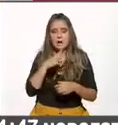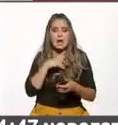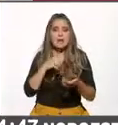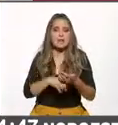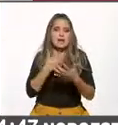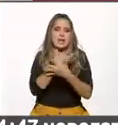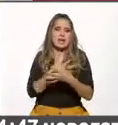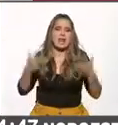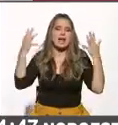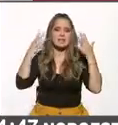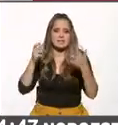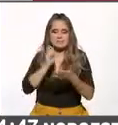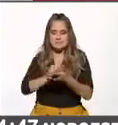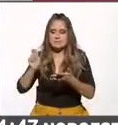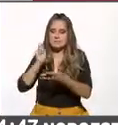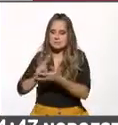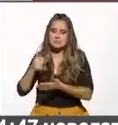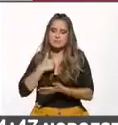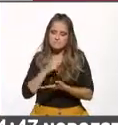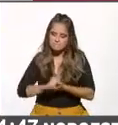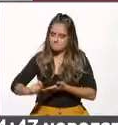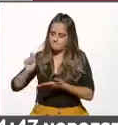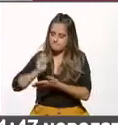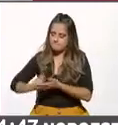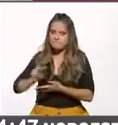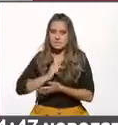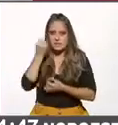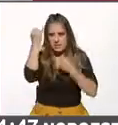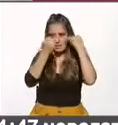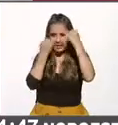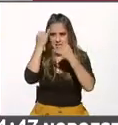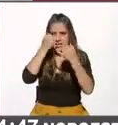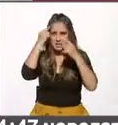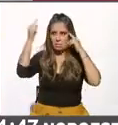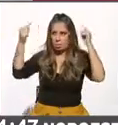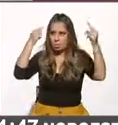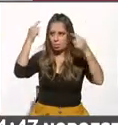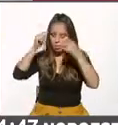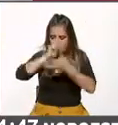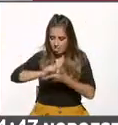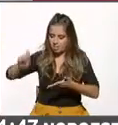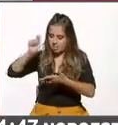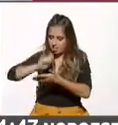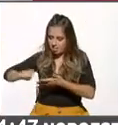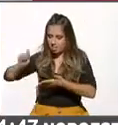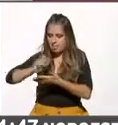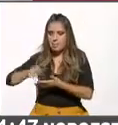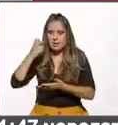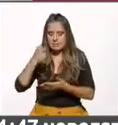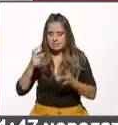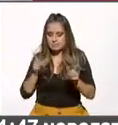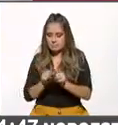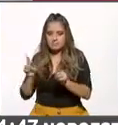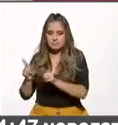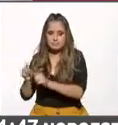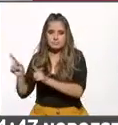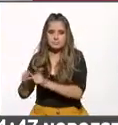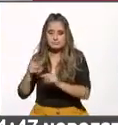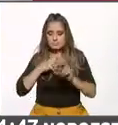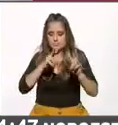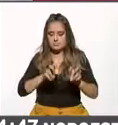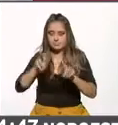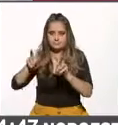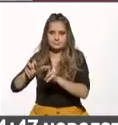minificcionistas. Comencé a escribir, hasta convertir ideas que tenía dispersas en iluminaciones. Textos que tienen solo el título y no hay palabras